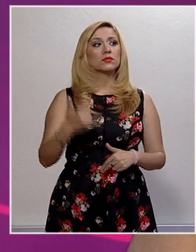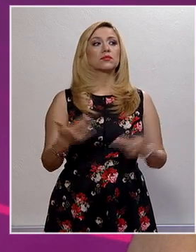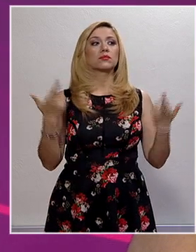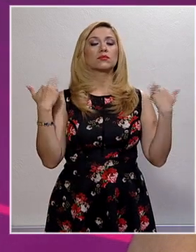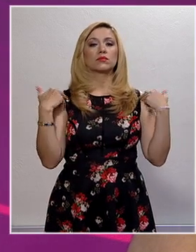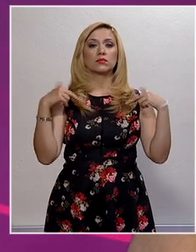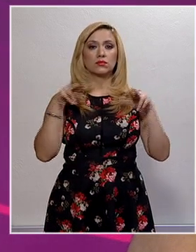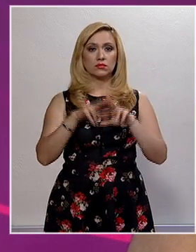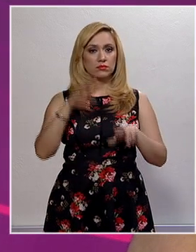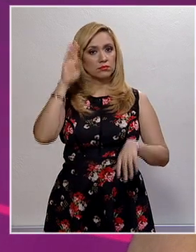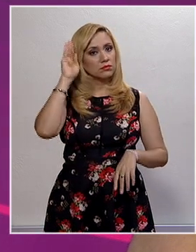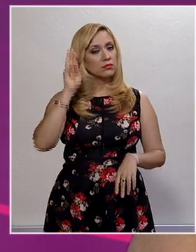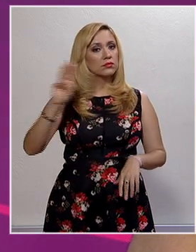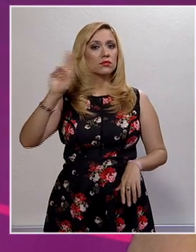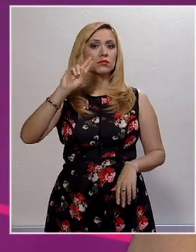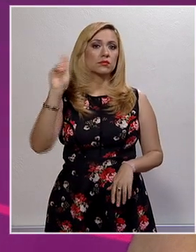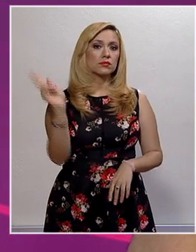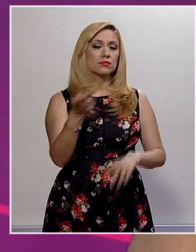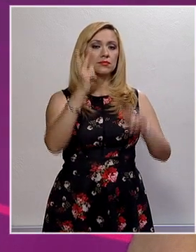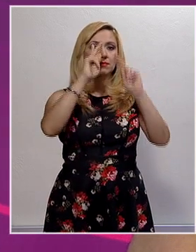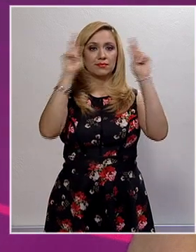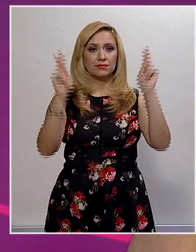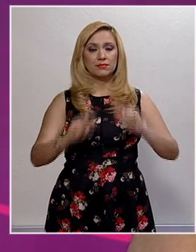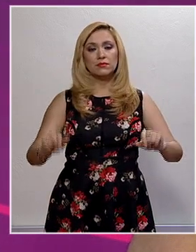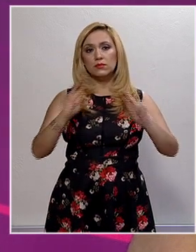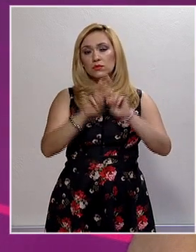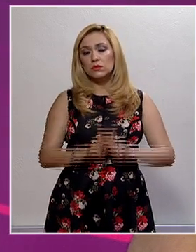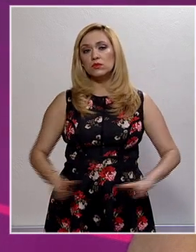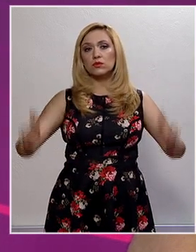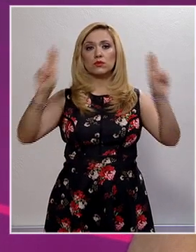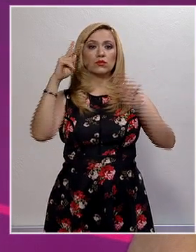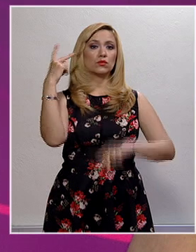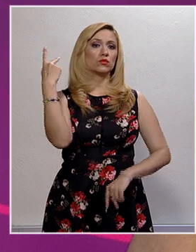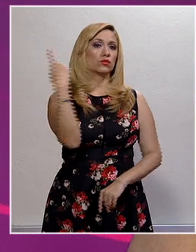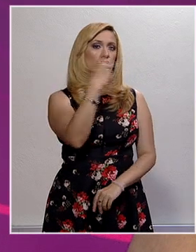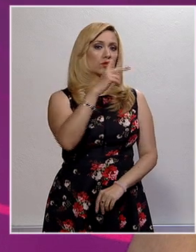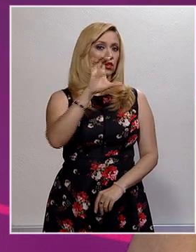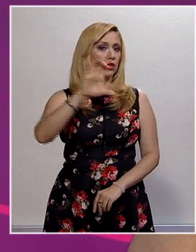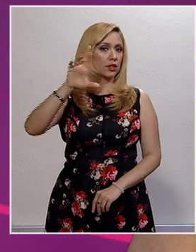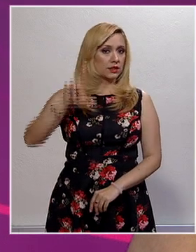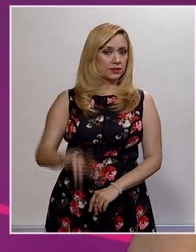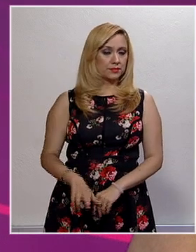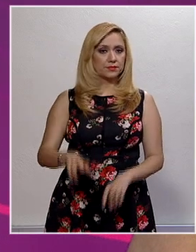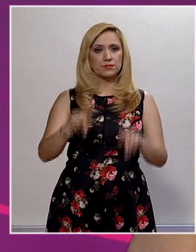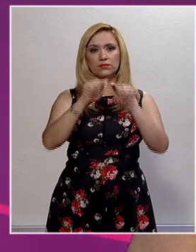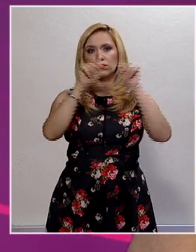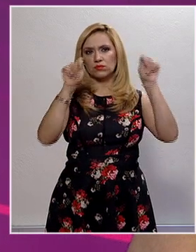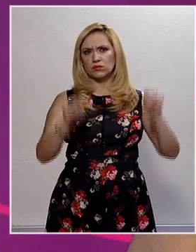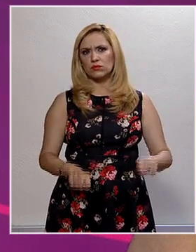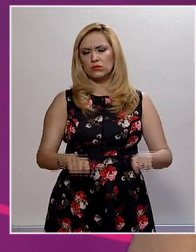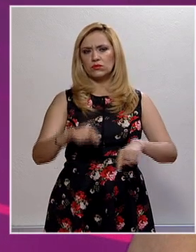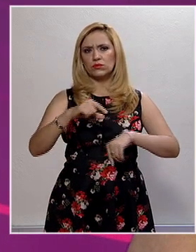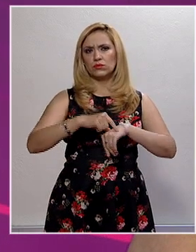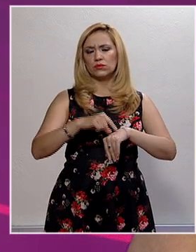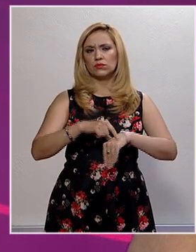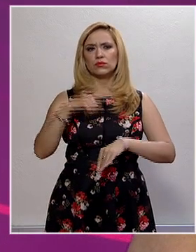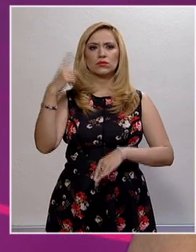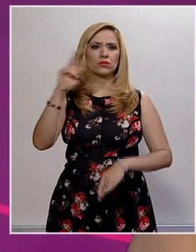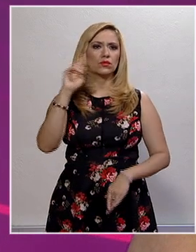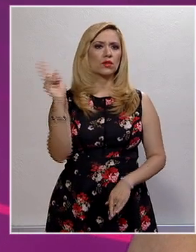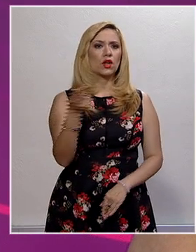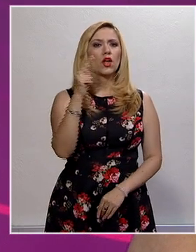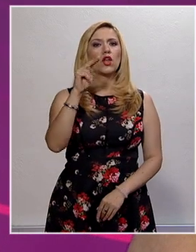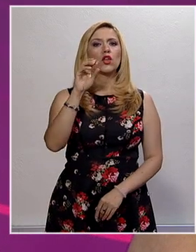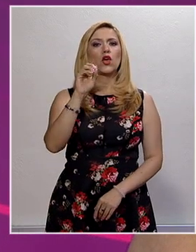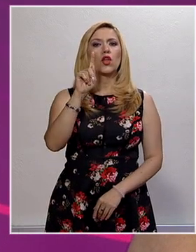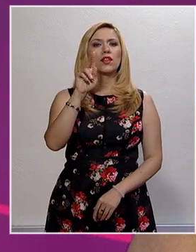profesora de maestría de la Universidad para la Paz de Naciones Unidas en Costa Rica. Obtuvo el título Juris Doctor Cum Laude por la Universidad de Notre Dame